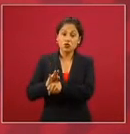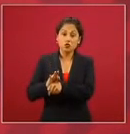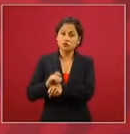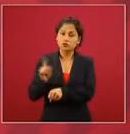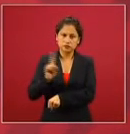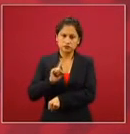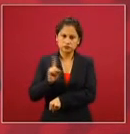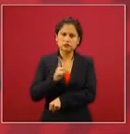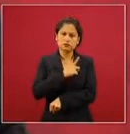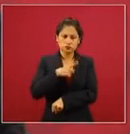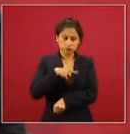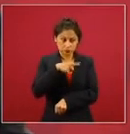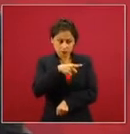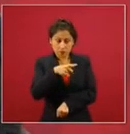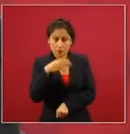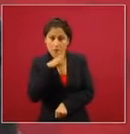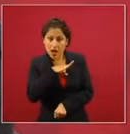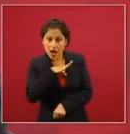cárcel.